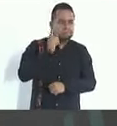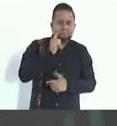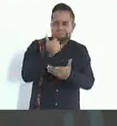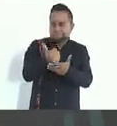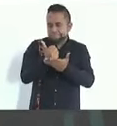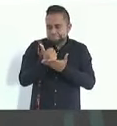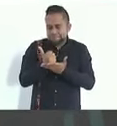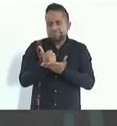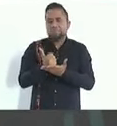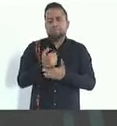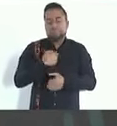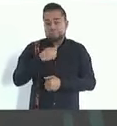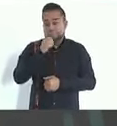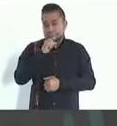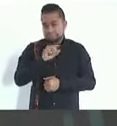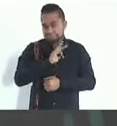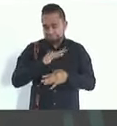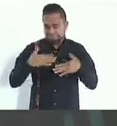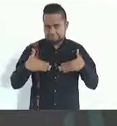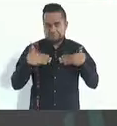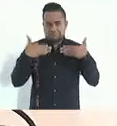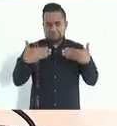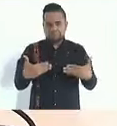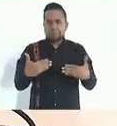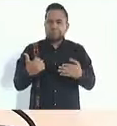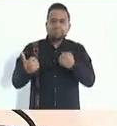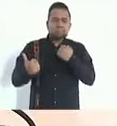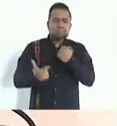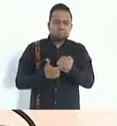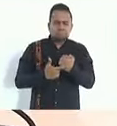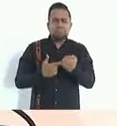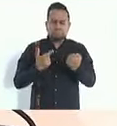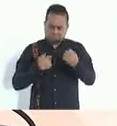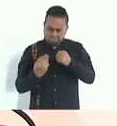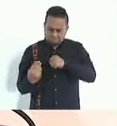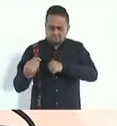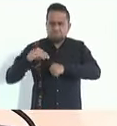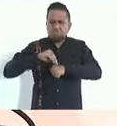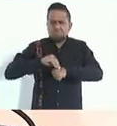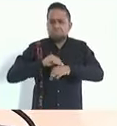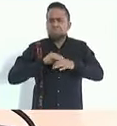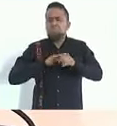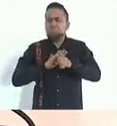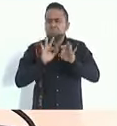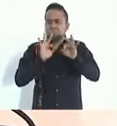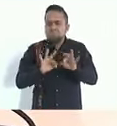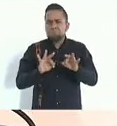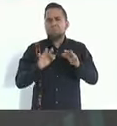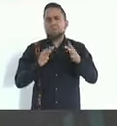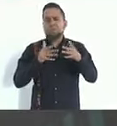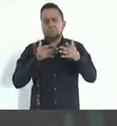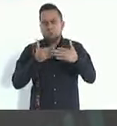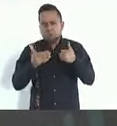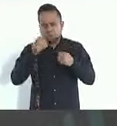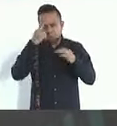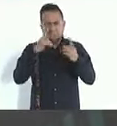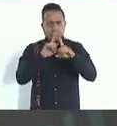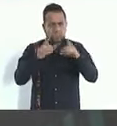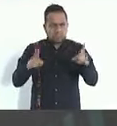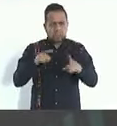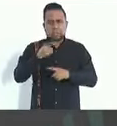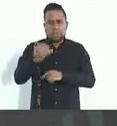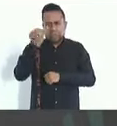Podría decirles que estamos aportando un modelo de desarrollo, una